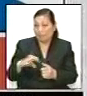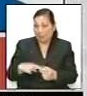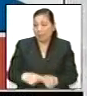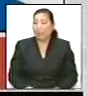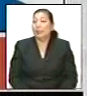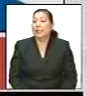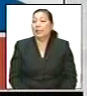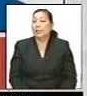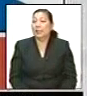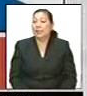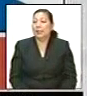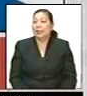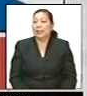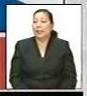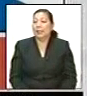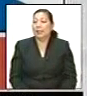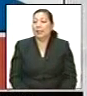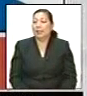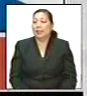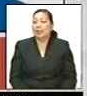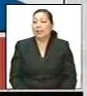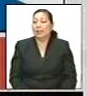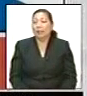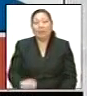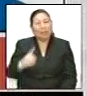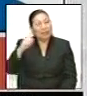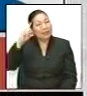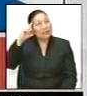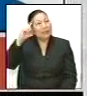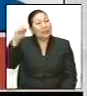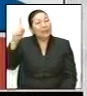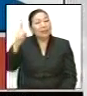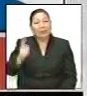pacífico fue creada